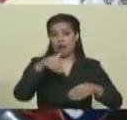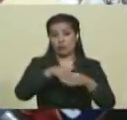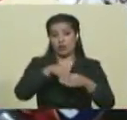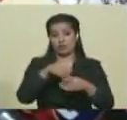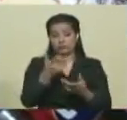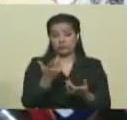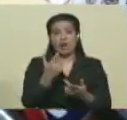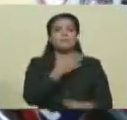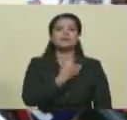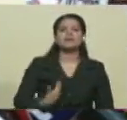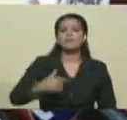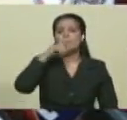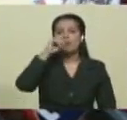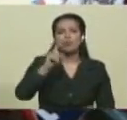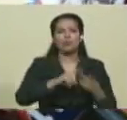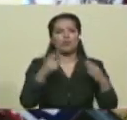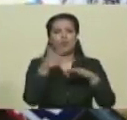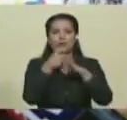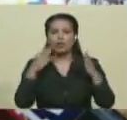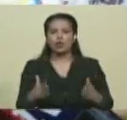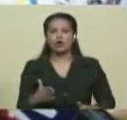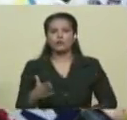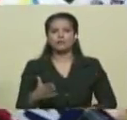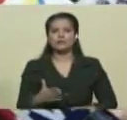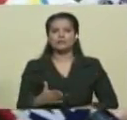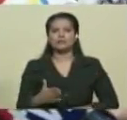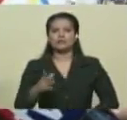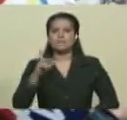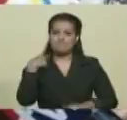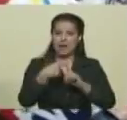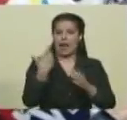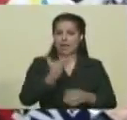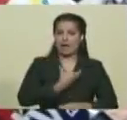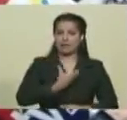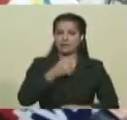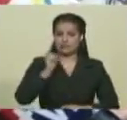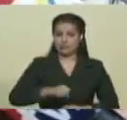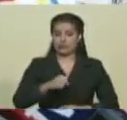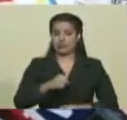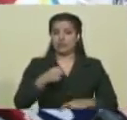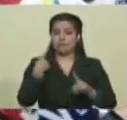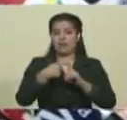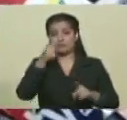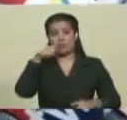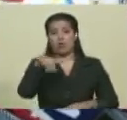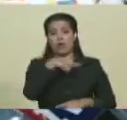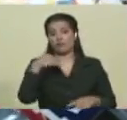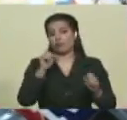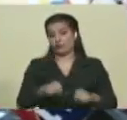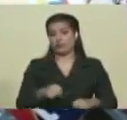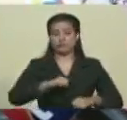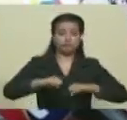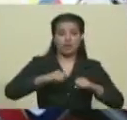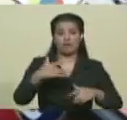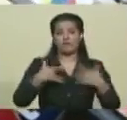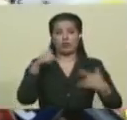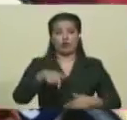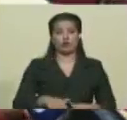Nicolás Maduro, los gobernadores, gobernadoras, los alcaldes cuando tocan las elecciones de alcaldes, y sobre todo el Poder Popular, que es el que está activado en el día